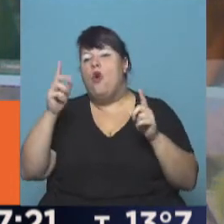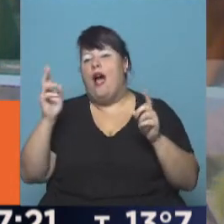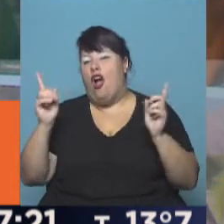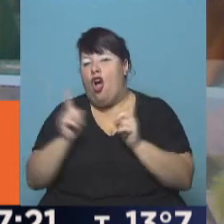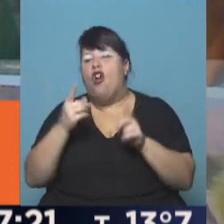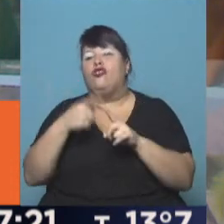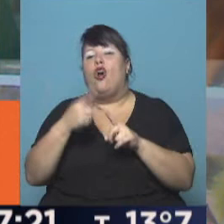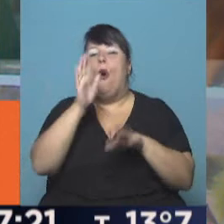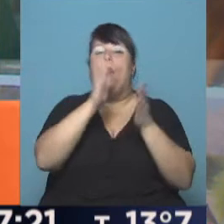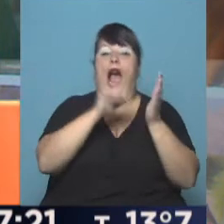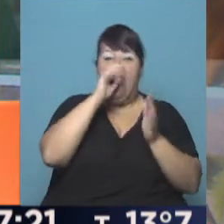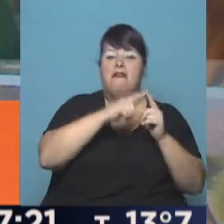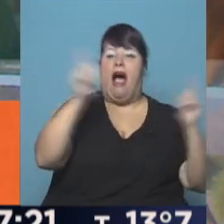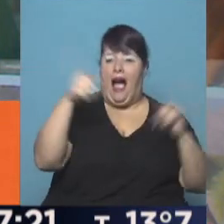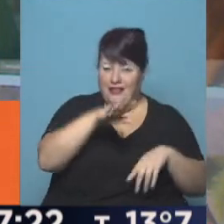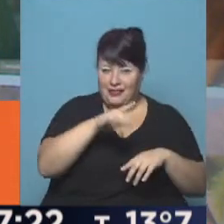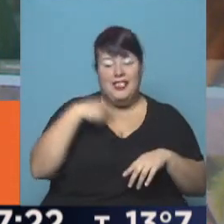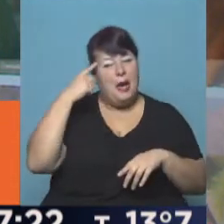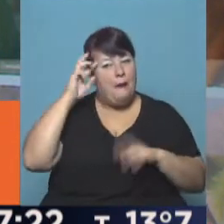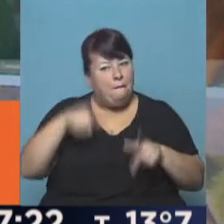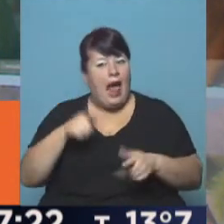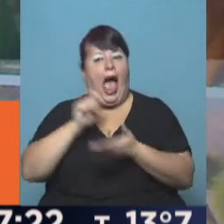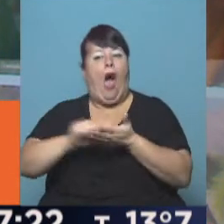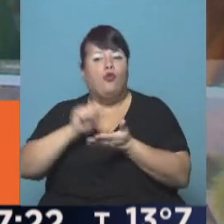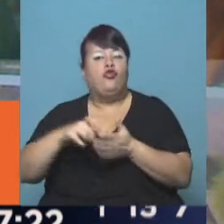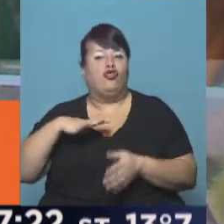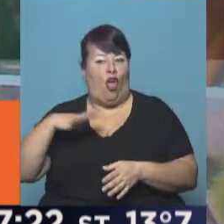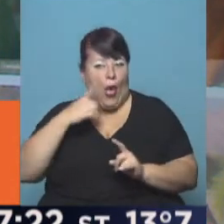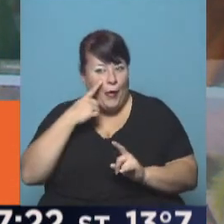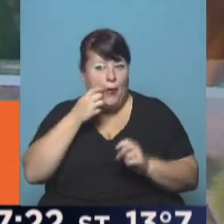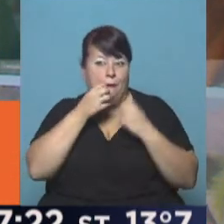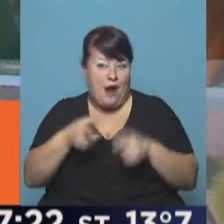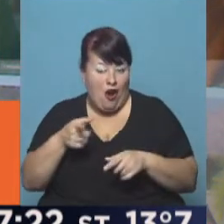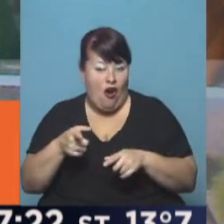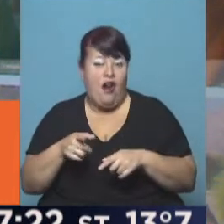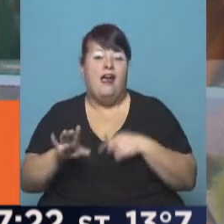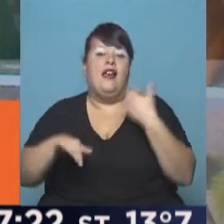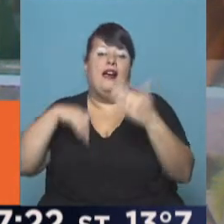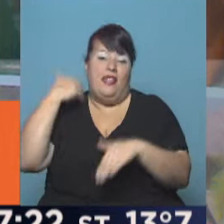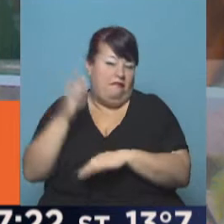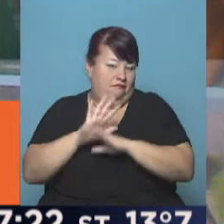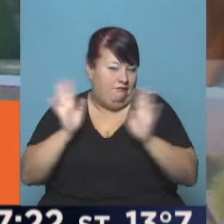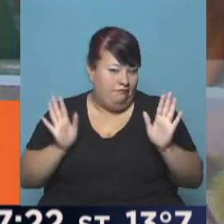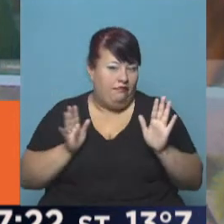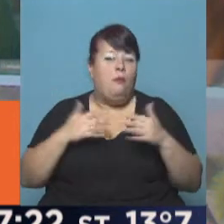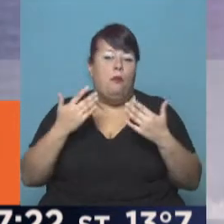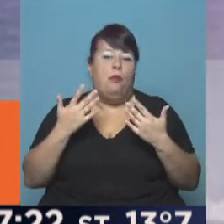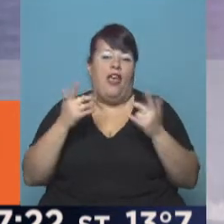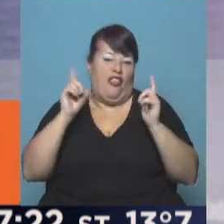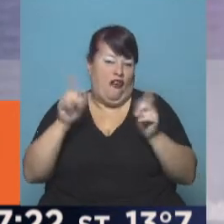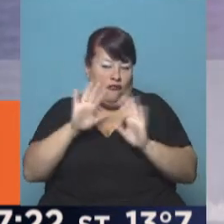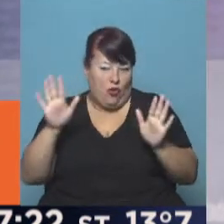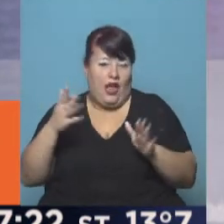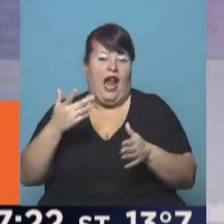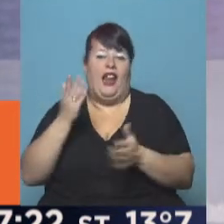negro. Y además, la idea era trabajar con autores que todavía estuviesen vivos y, nada, podrían disfrutar de los derechos